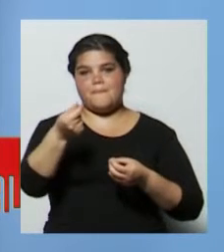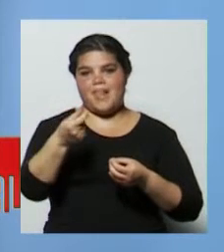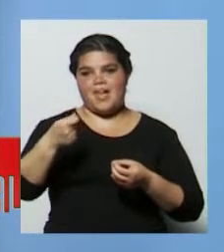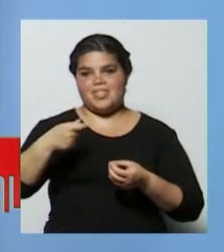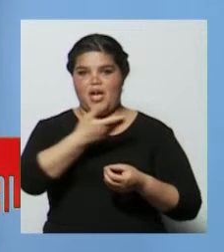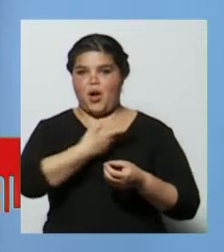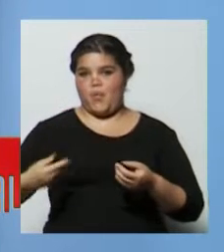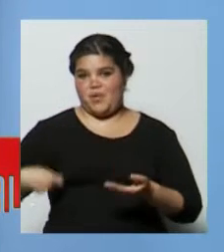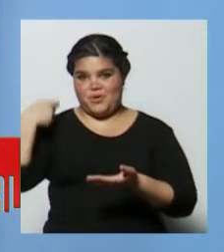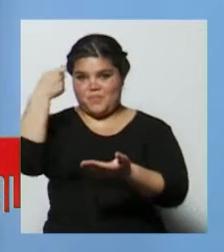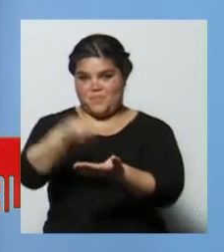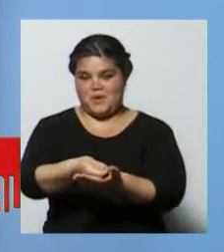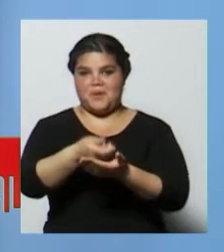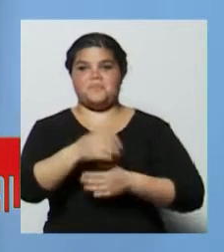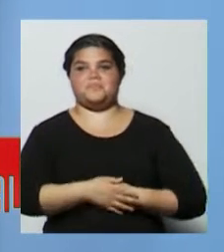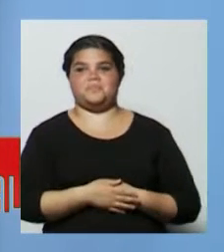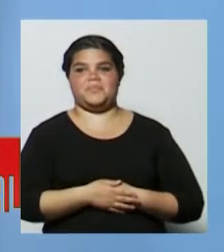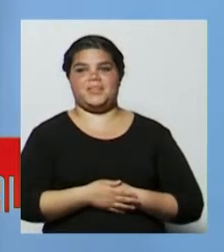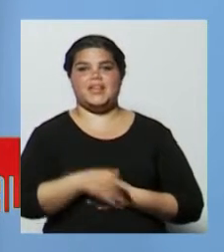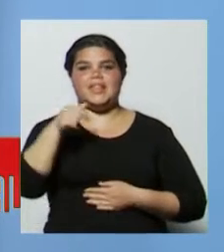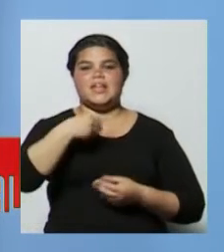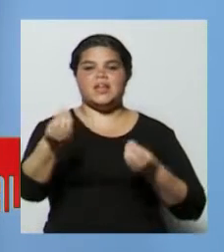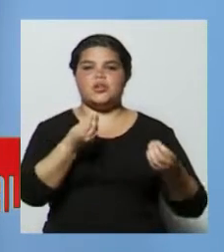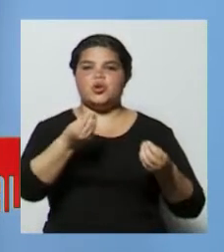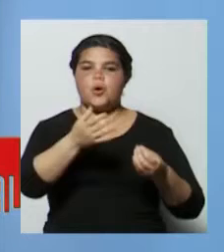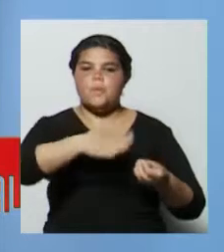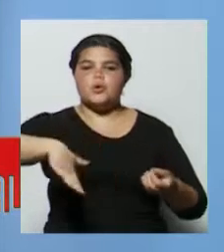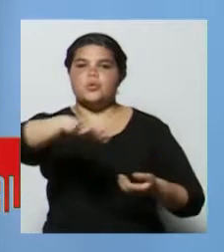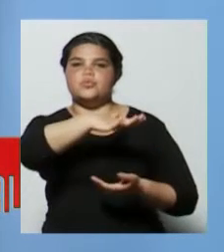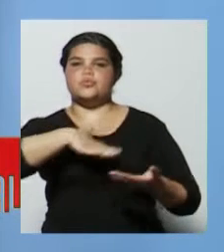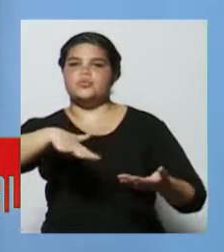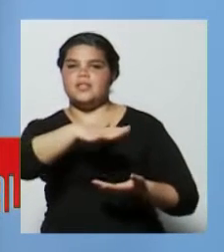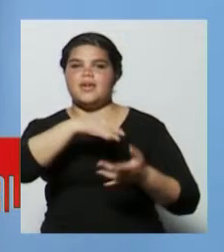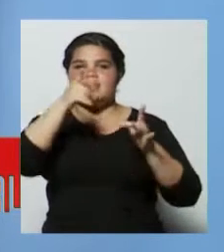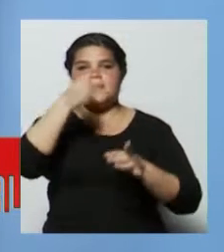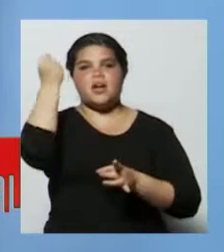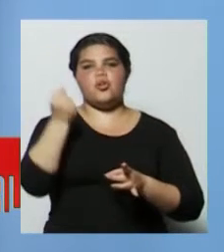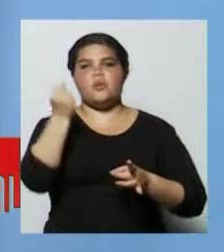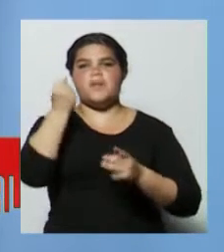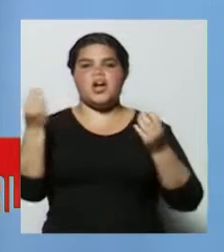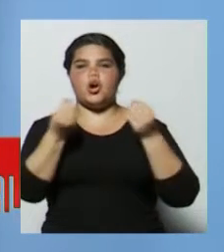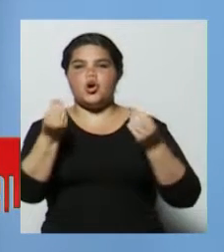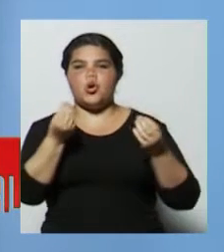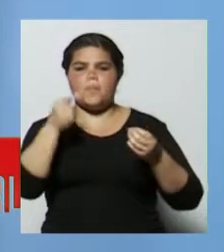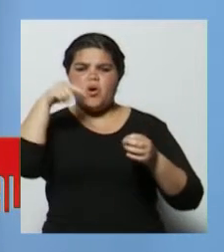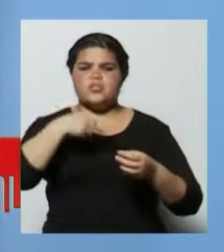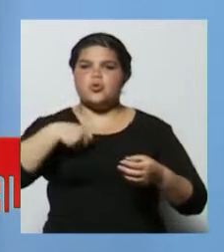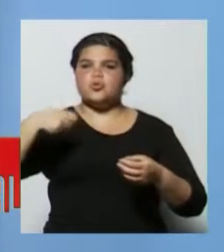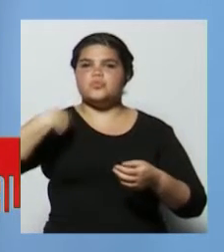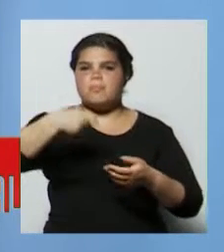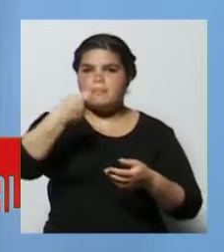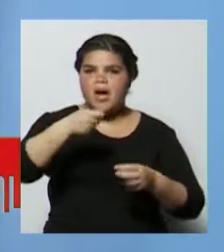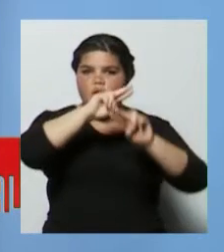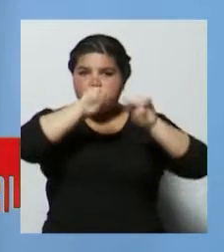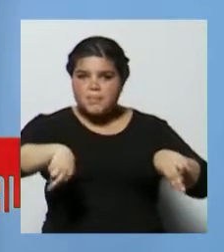año 2016. ¿Qué pasa y cuál es el costo social y económico en la Argentina si se eliminan de manera drástica los subsidios en la